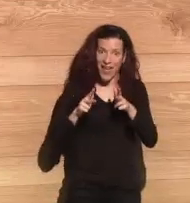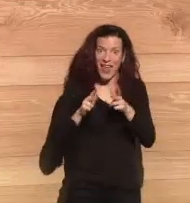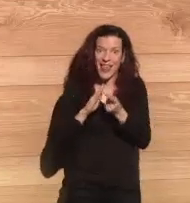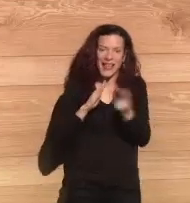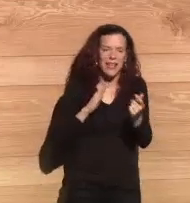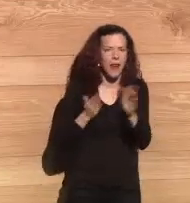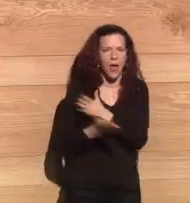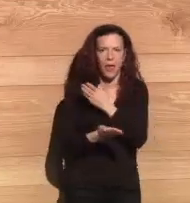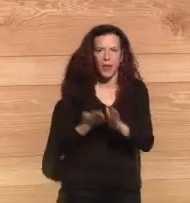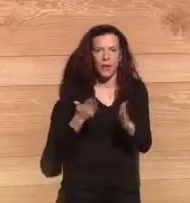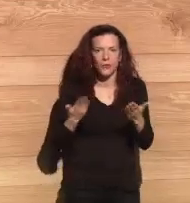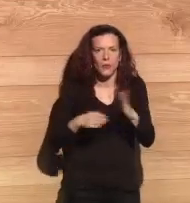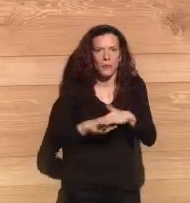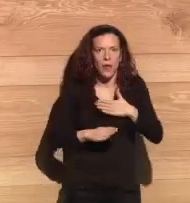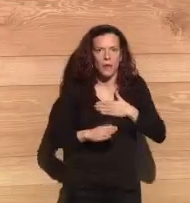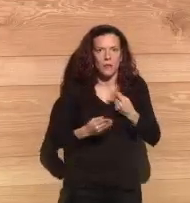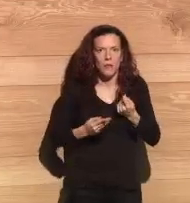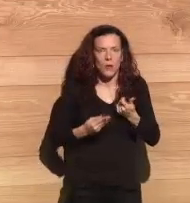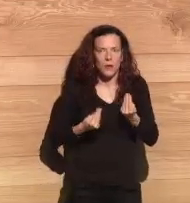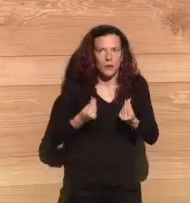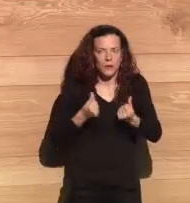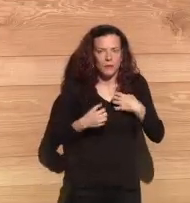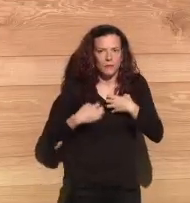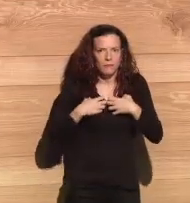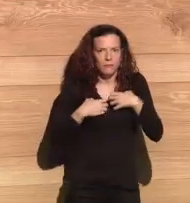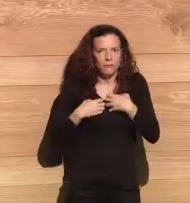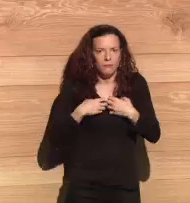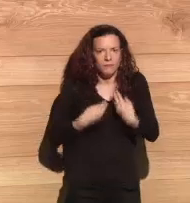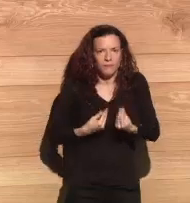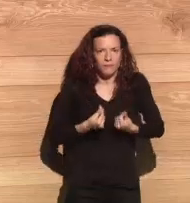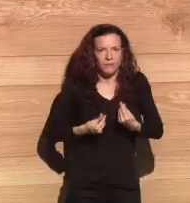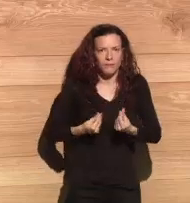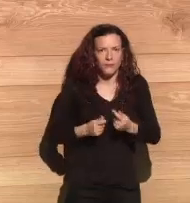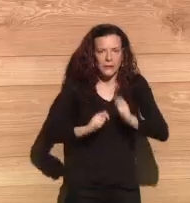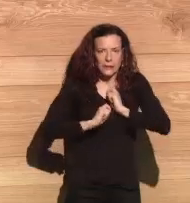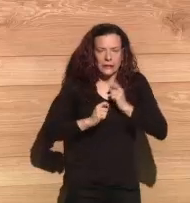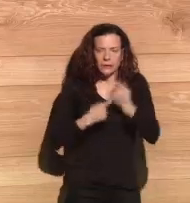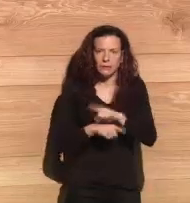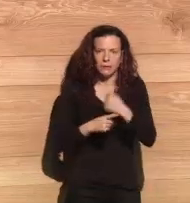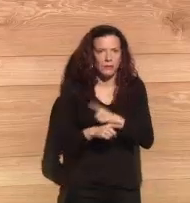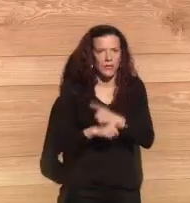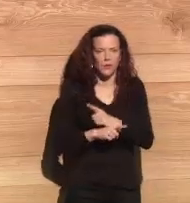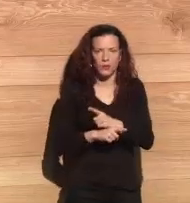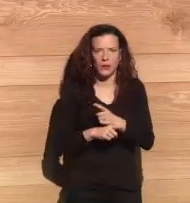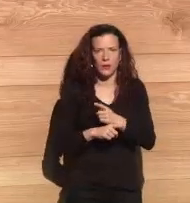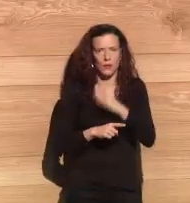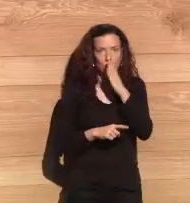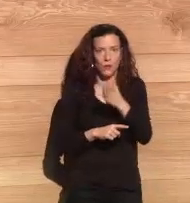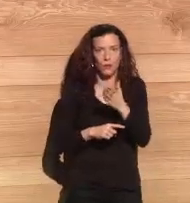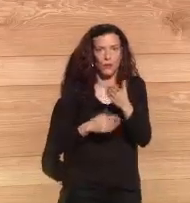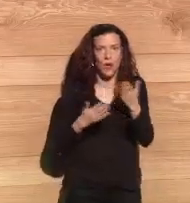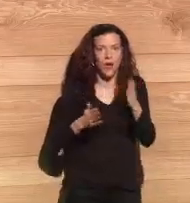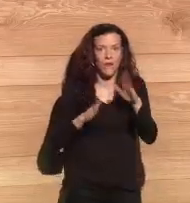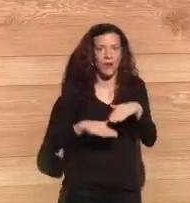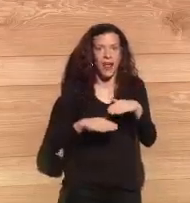¿no? Entonces, que también para mí era como muy, me dejaba muy nerviosa y porque la buena luz de la